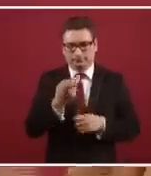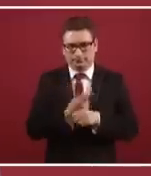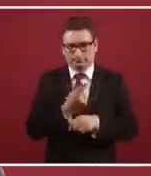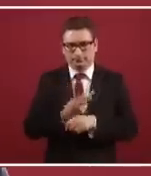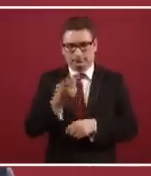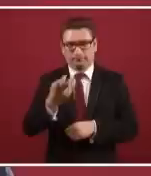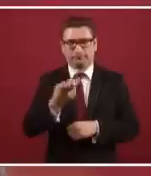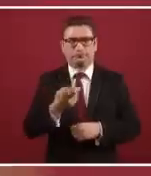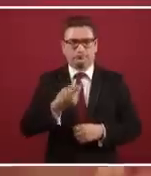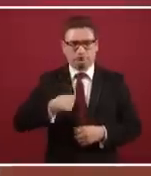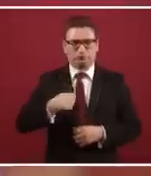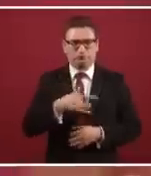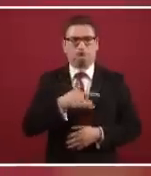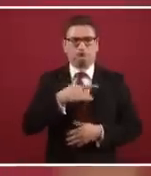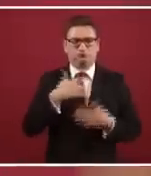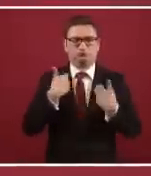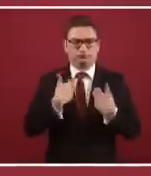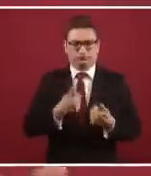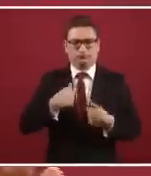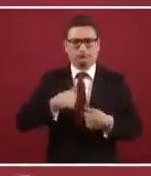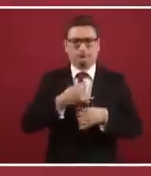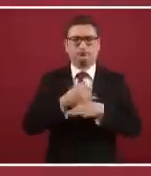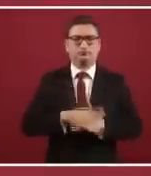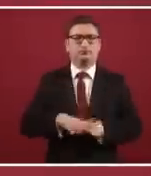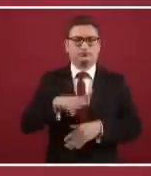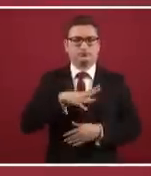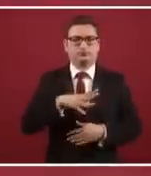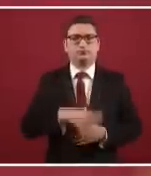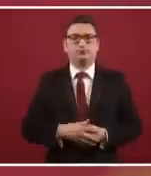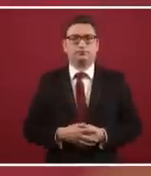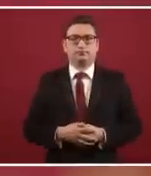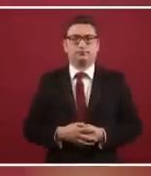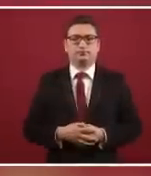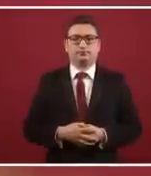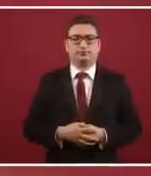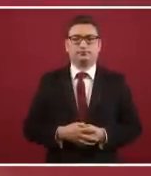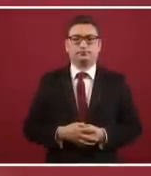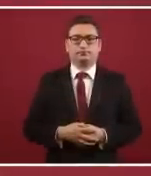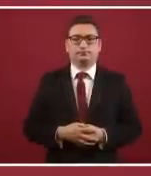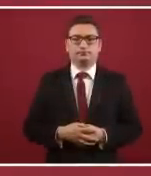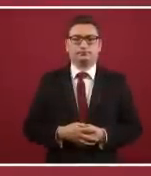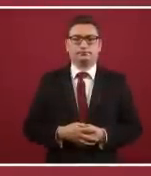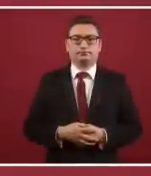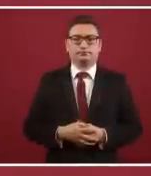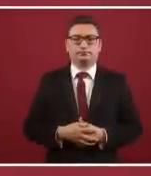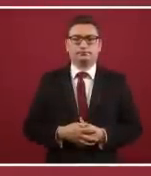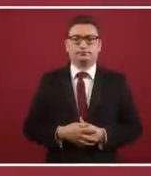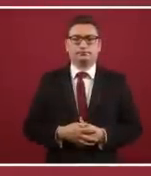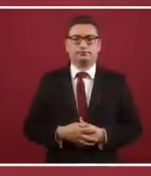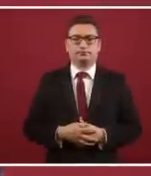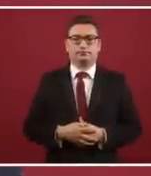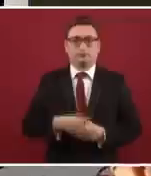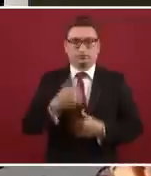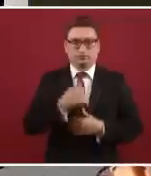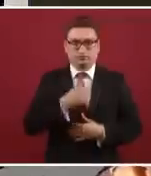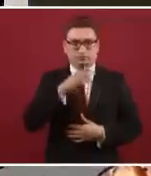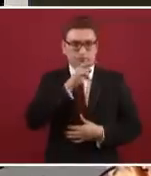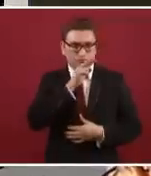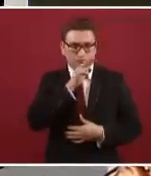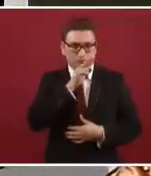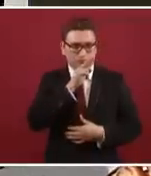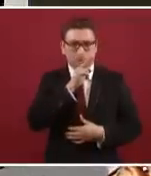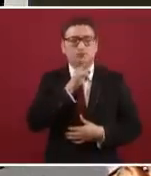Estoy consciente y estoy informado, y no solo estoy preocupado, estoy